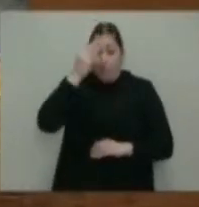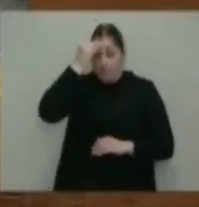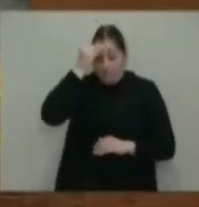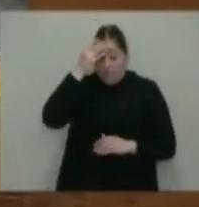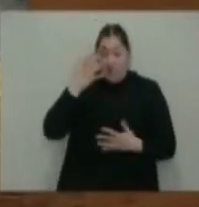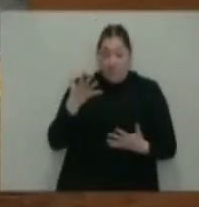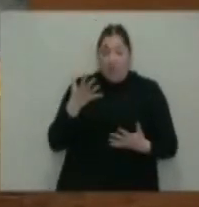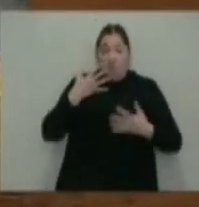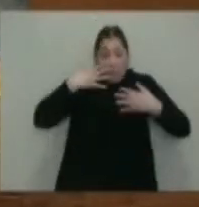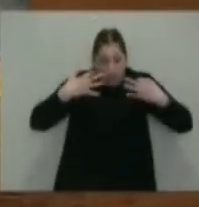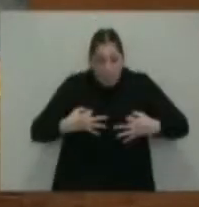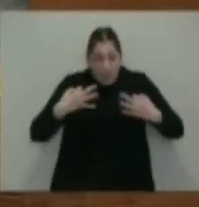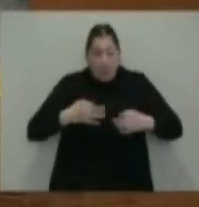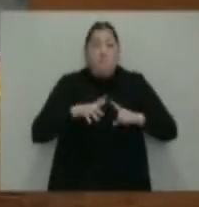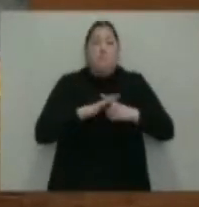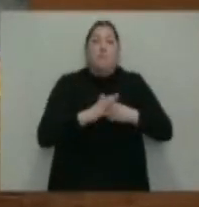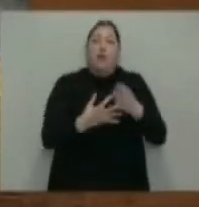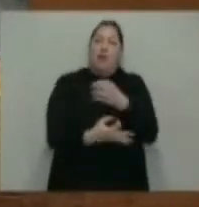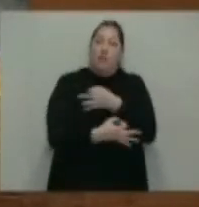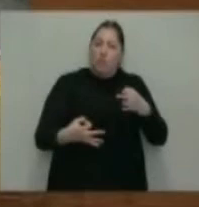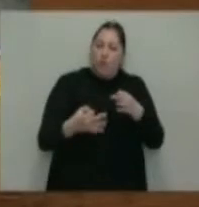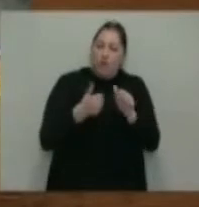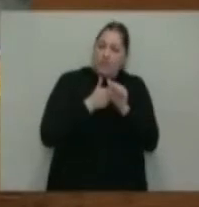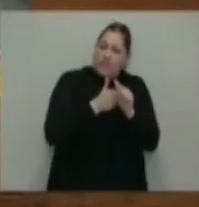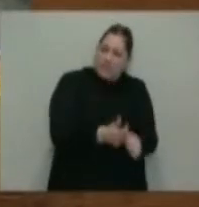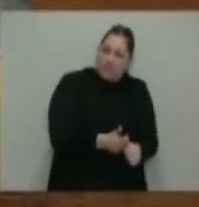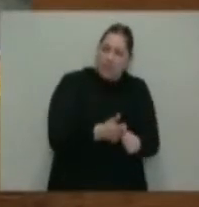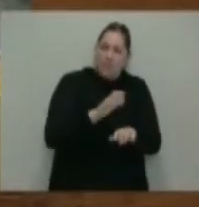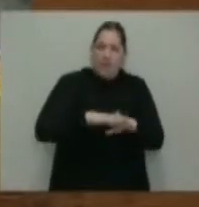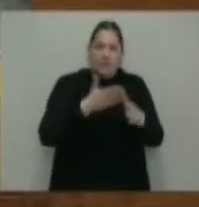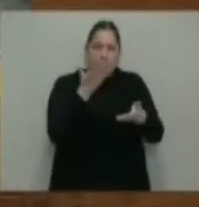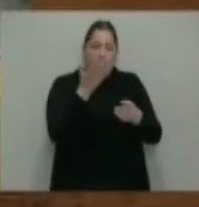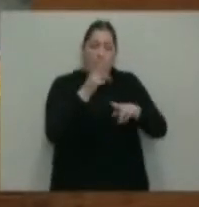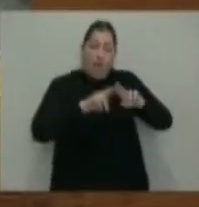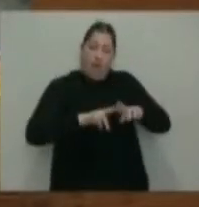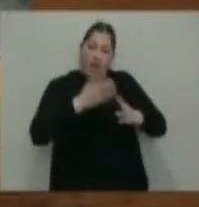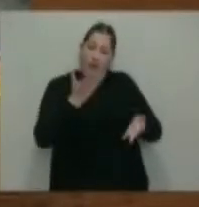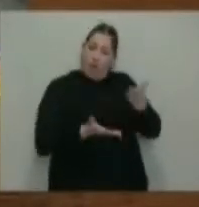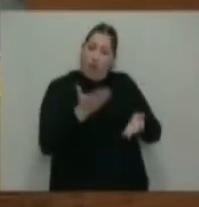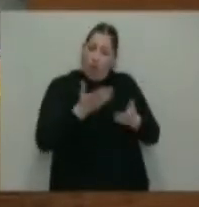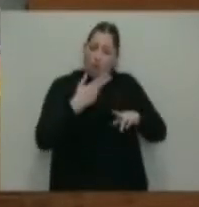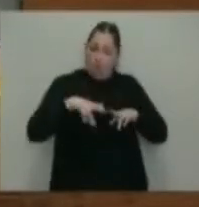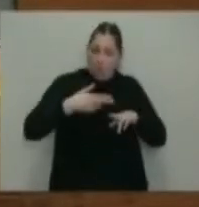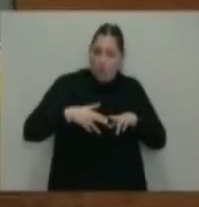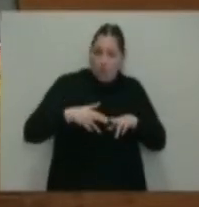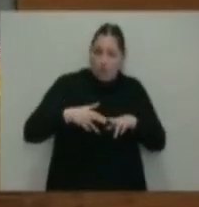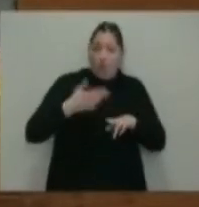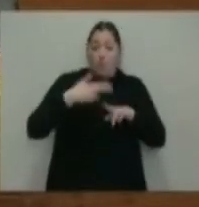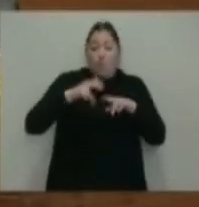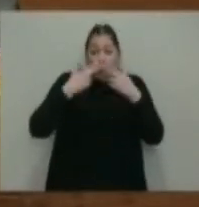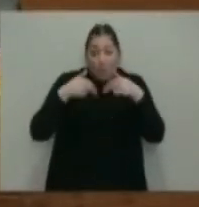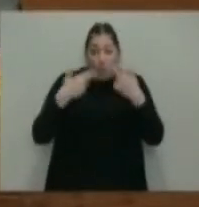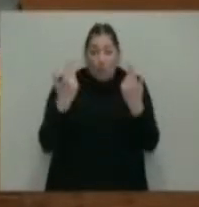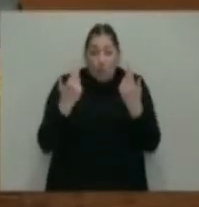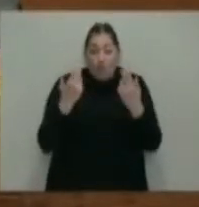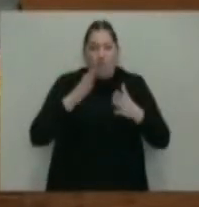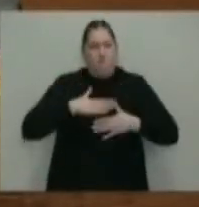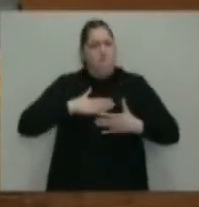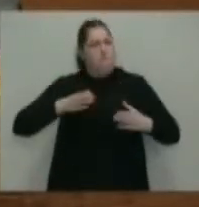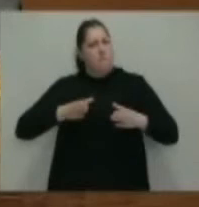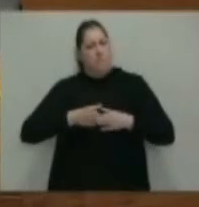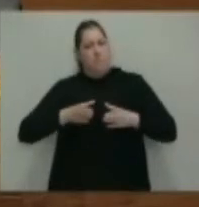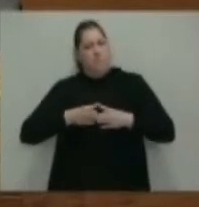necesario articular mecanismos adecuados para el seguimiento y la evaluación de estas políticas. La evaluación de políticas públicas, para mi partido, es